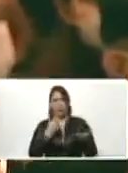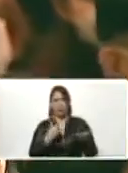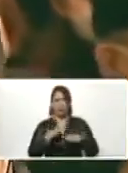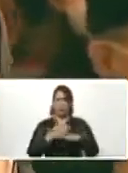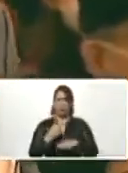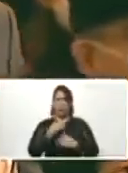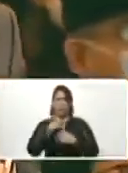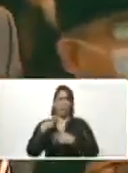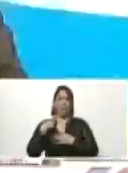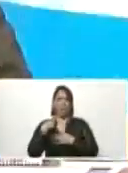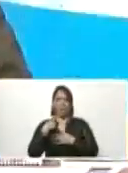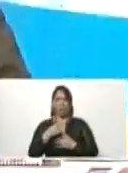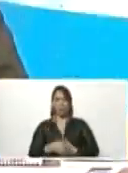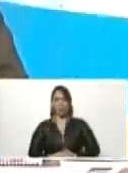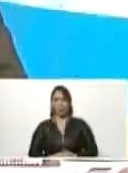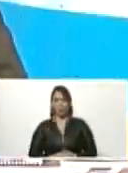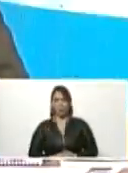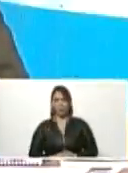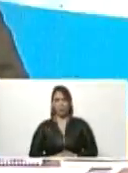esa corbata choretada?